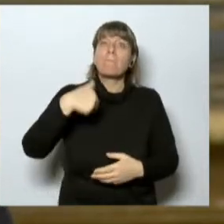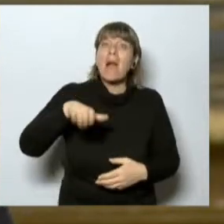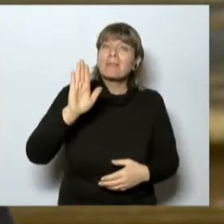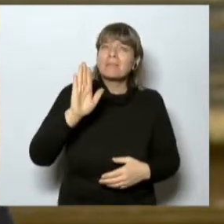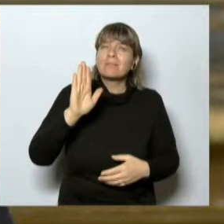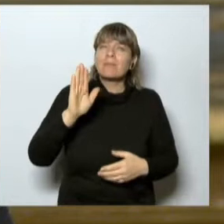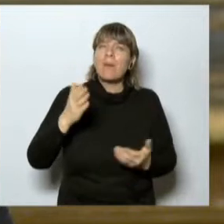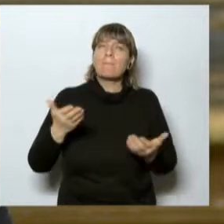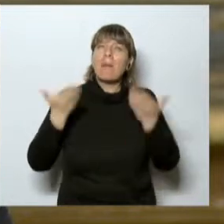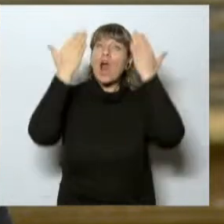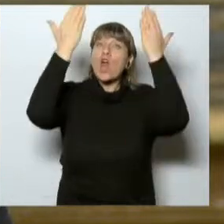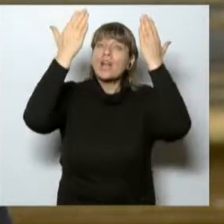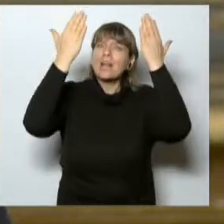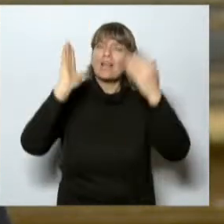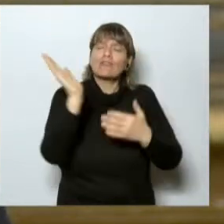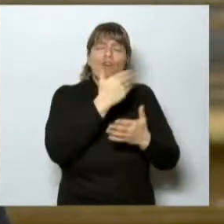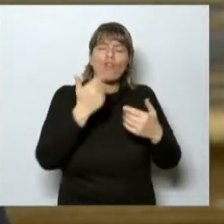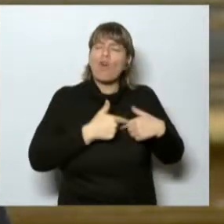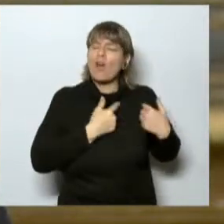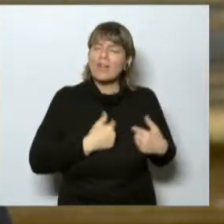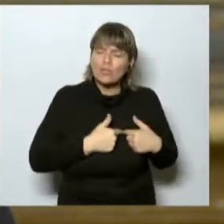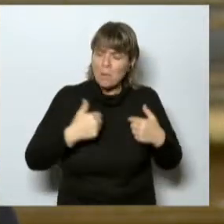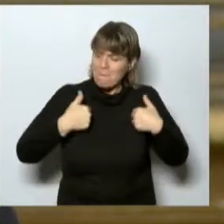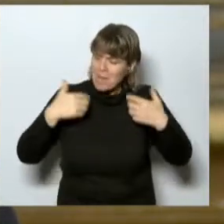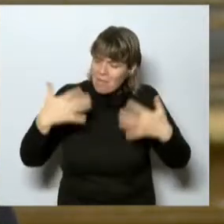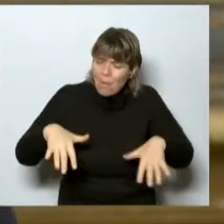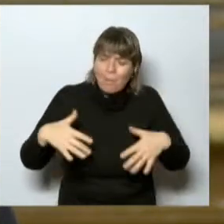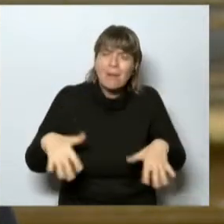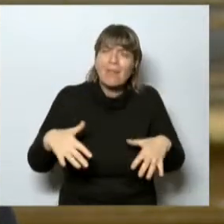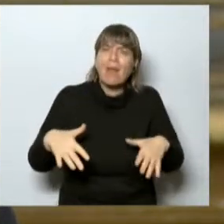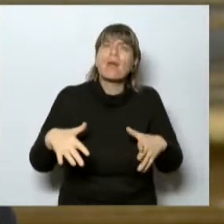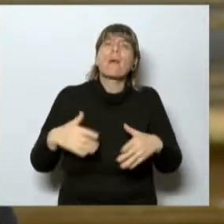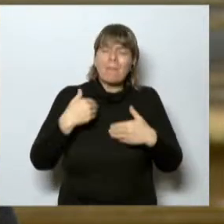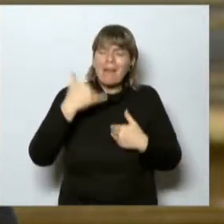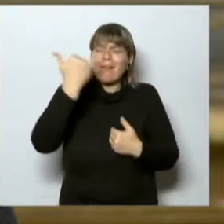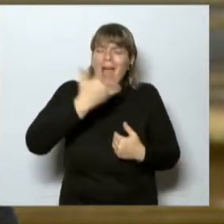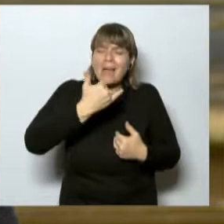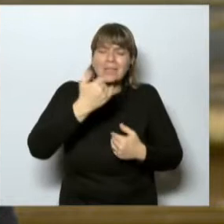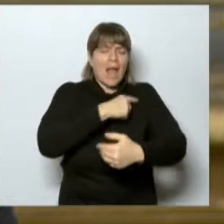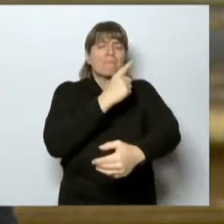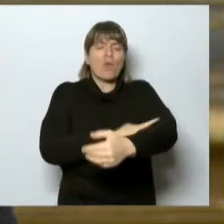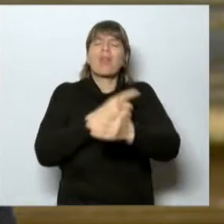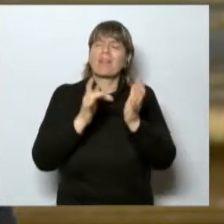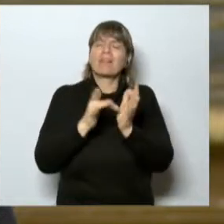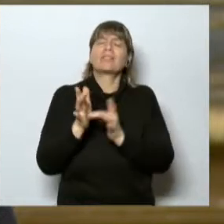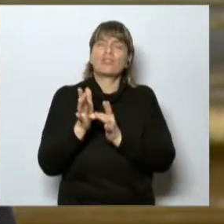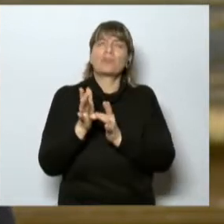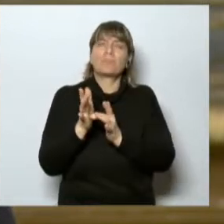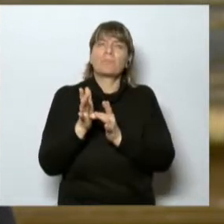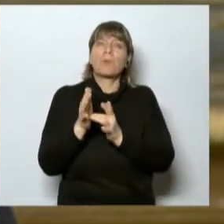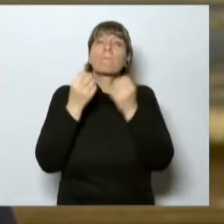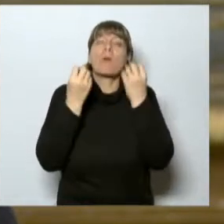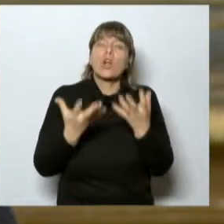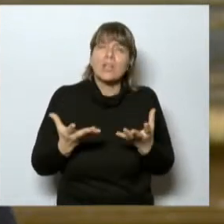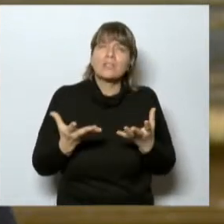me gloriaré de todo corazón en mi debilidad, para que resida en mí el poder de Cristo. Por